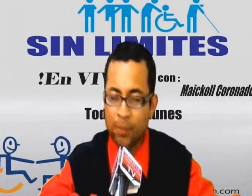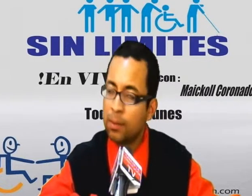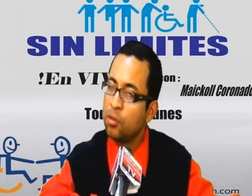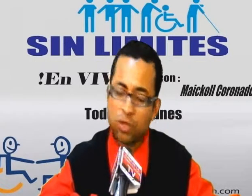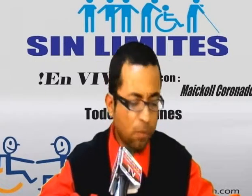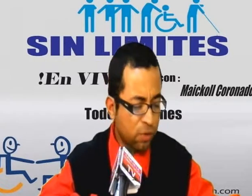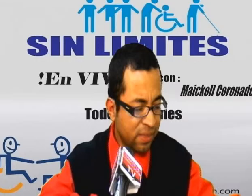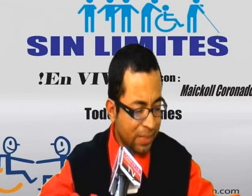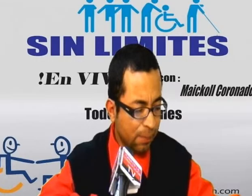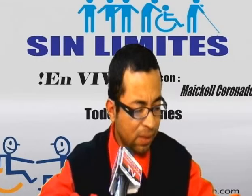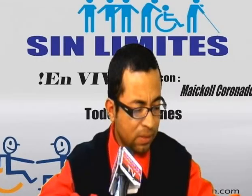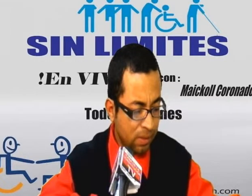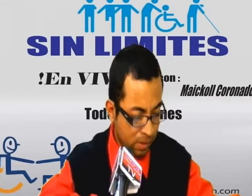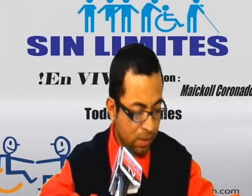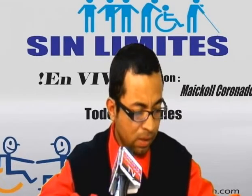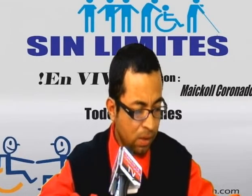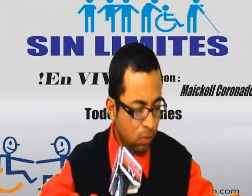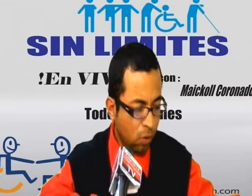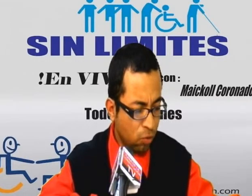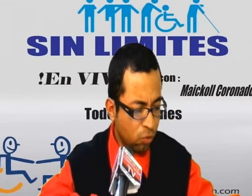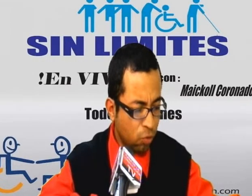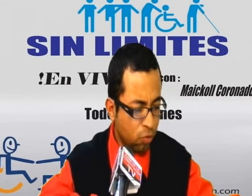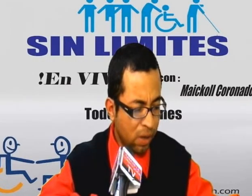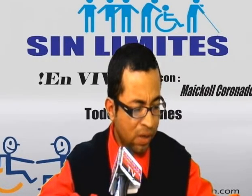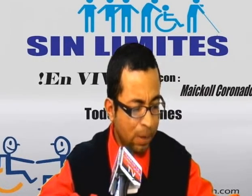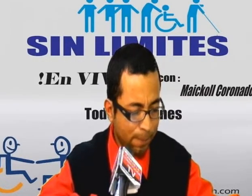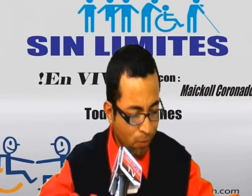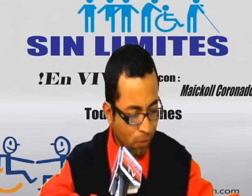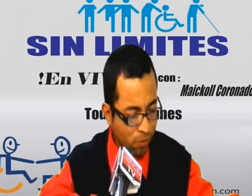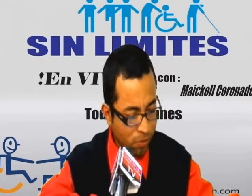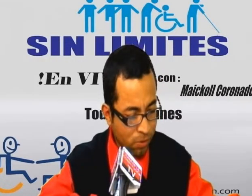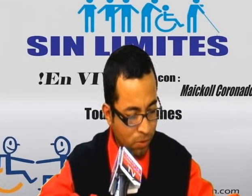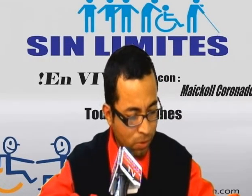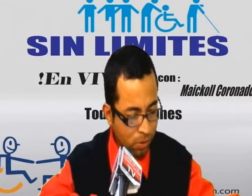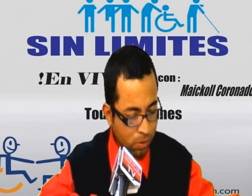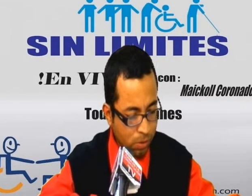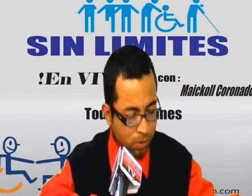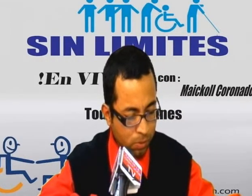que lamentablemente no sabemos exactamente, dice, cuántos sordos hay en el Perú.